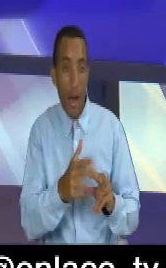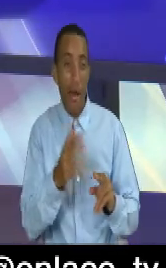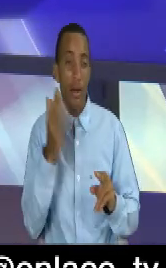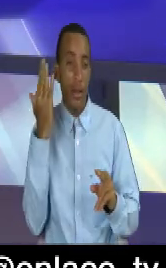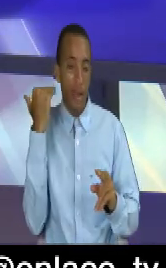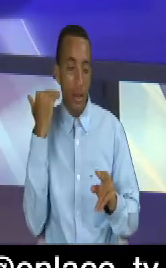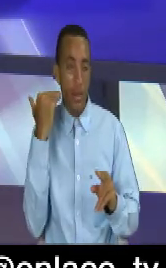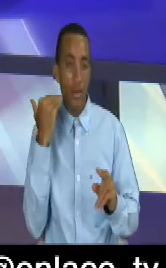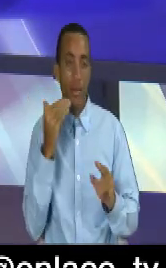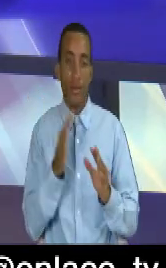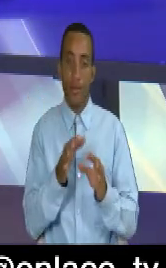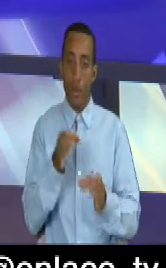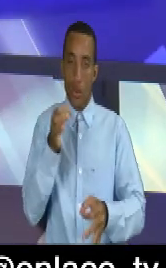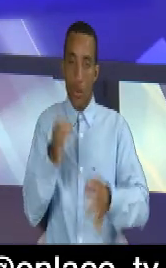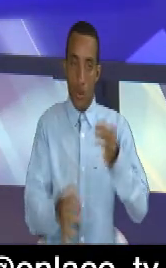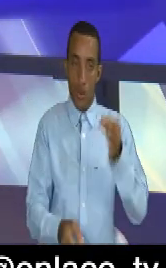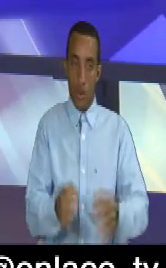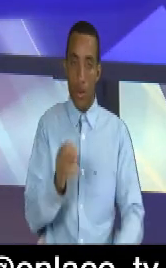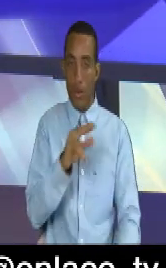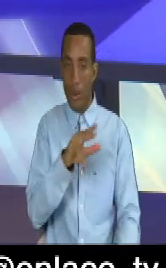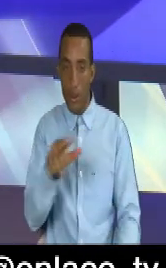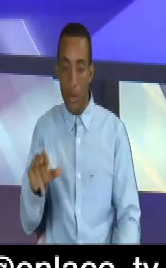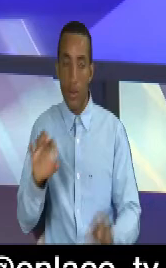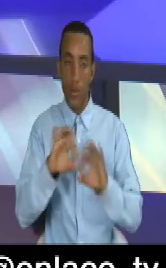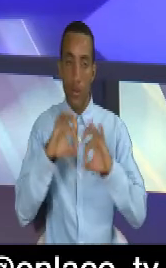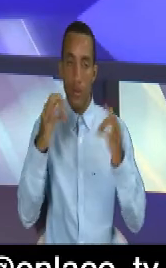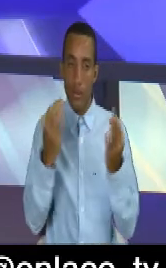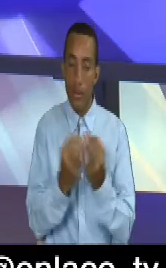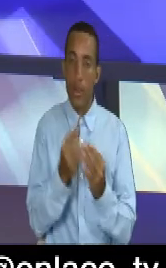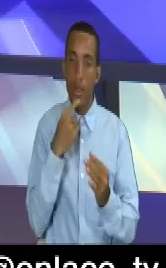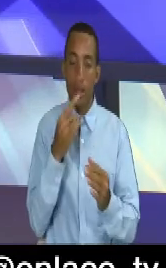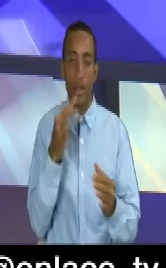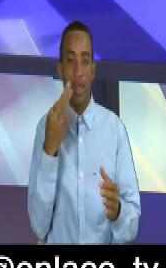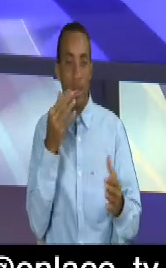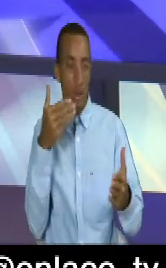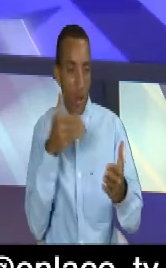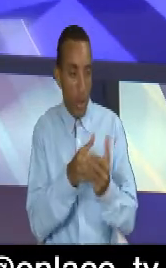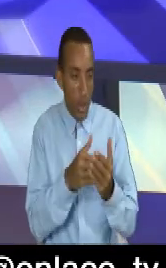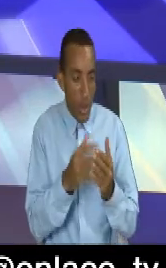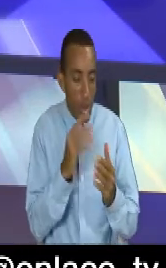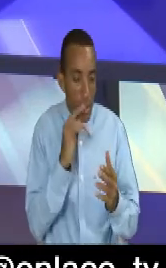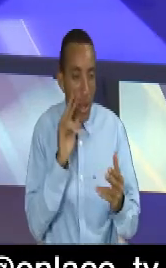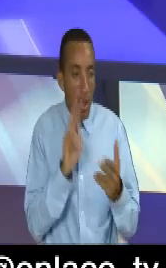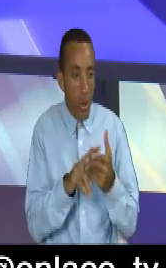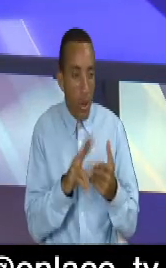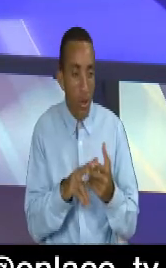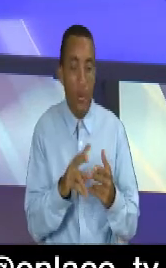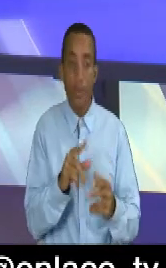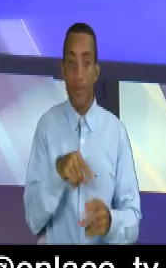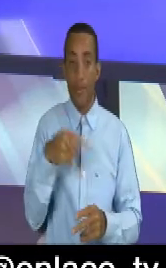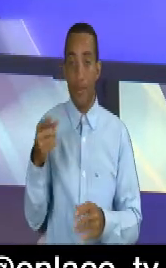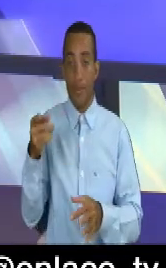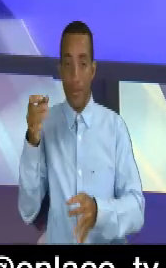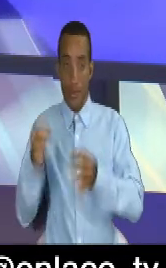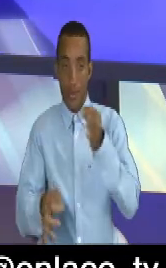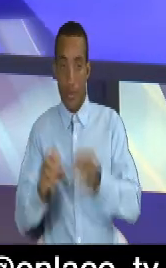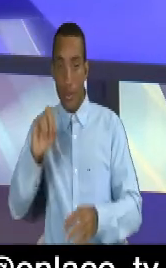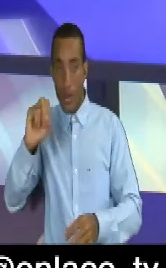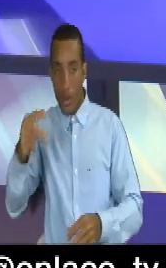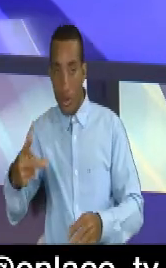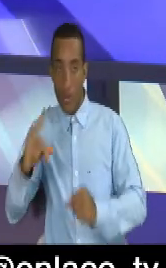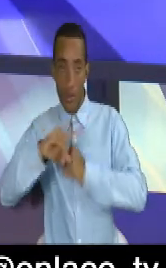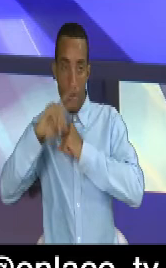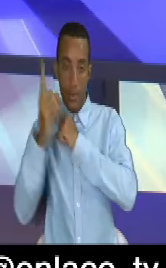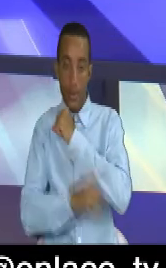juez promiscuo de familia Barranca Bermeja, luego de conocer una tutela que había sido presentada ante el juzgado segundo penal del circuito de Barranca